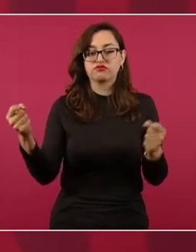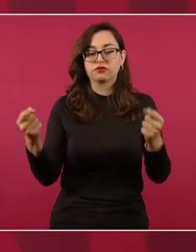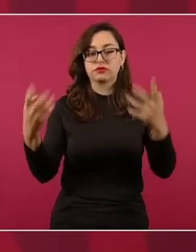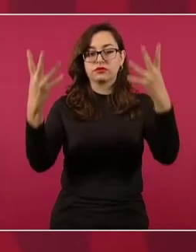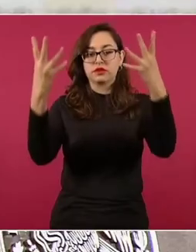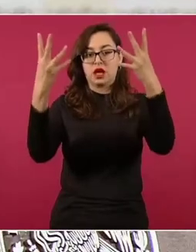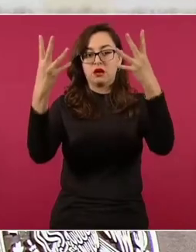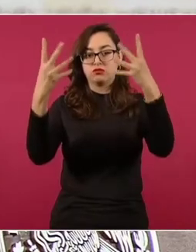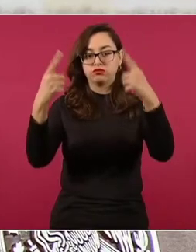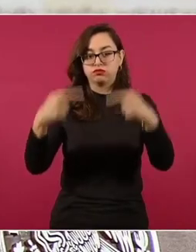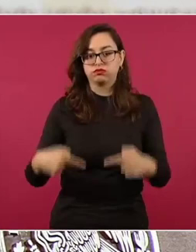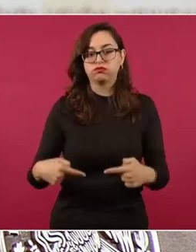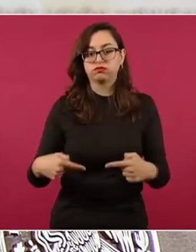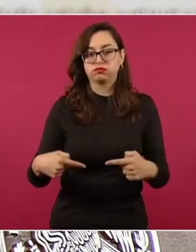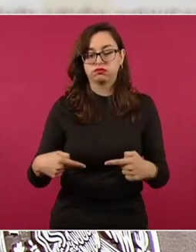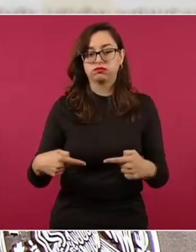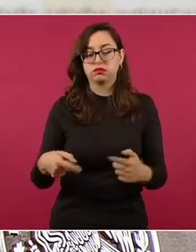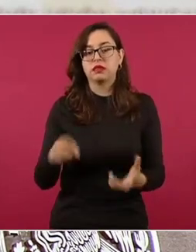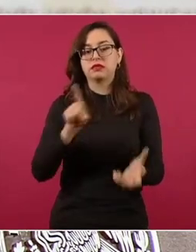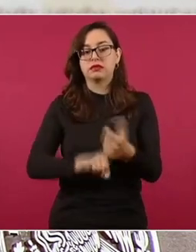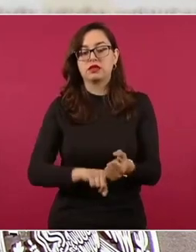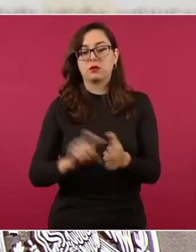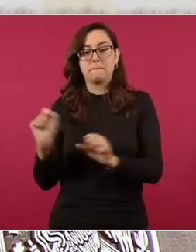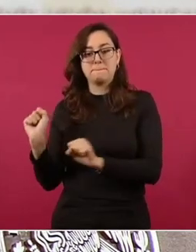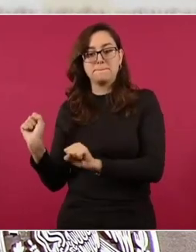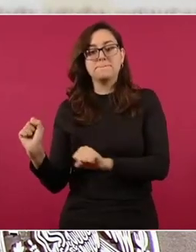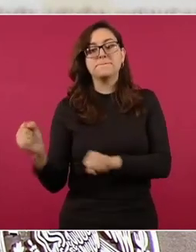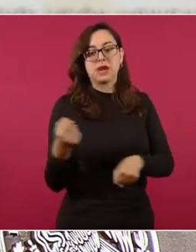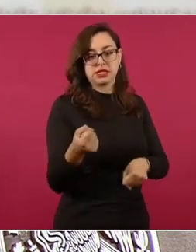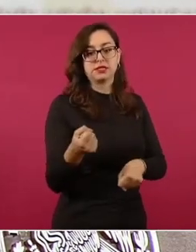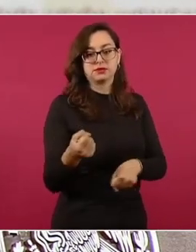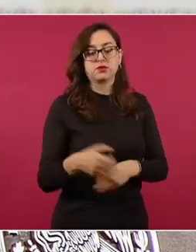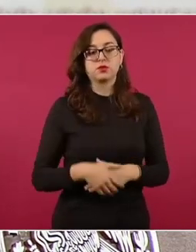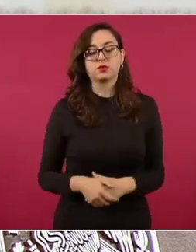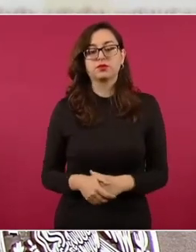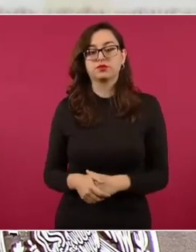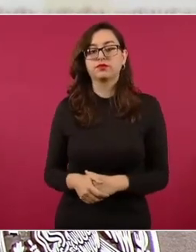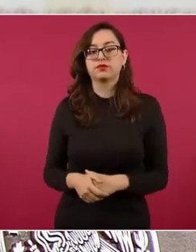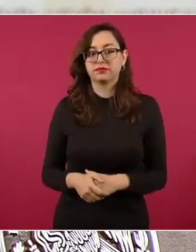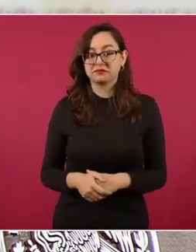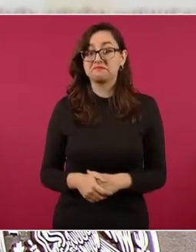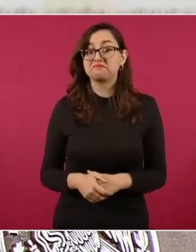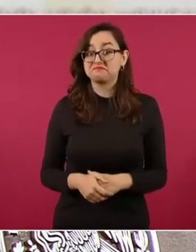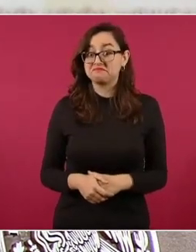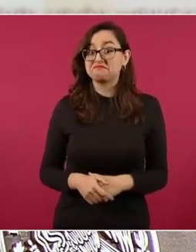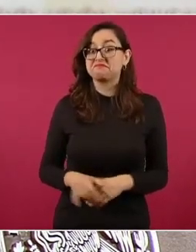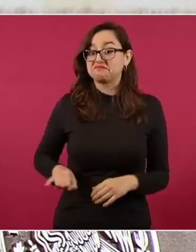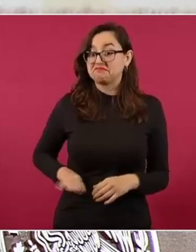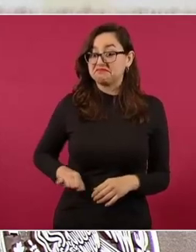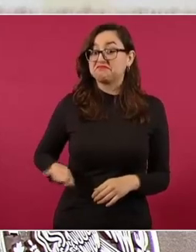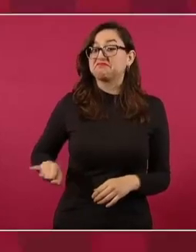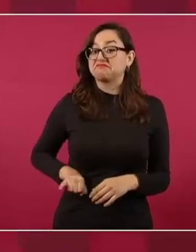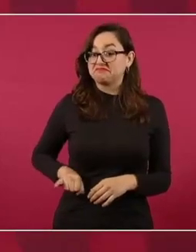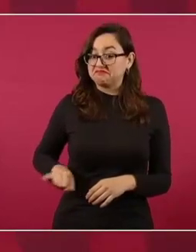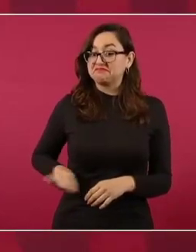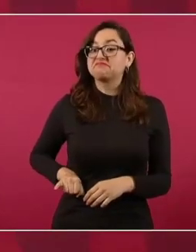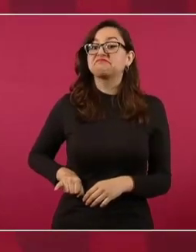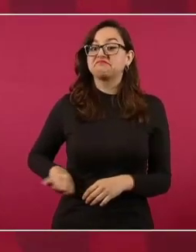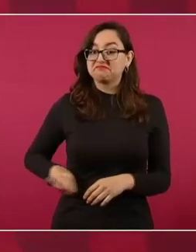en el béisbol. y está bien, están empatados